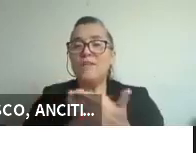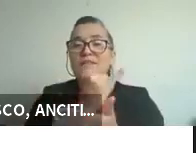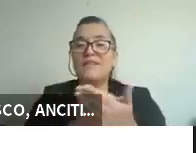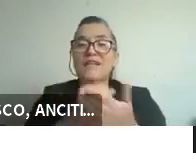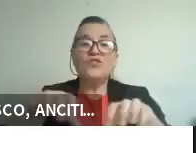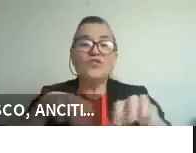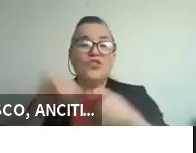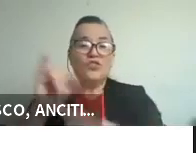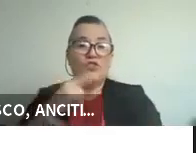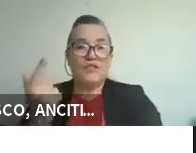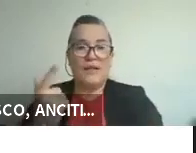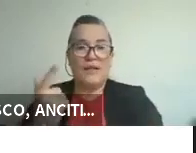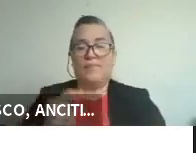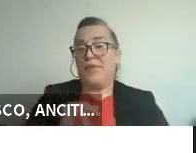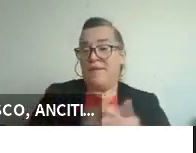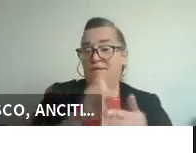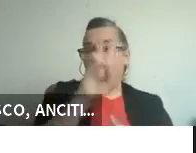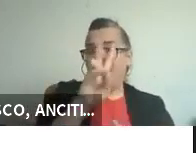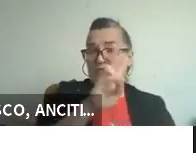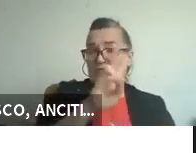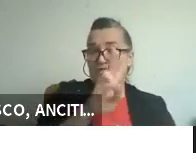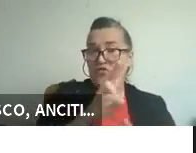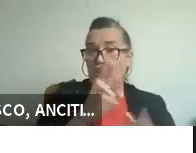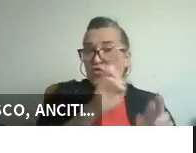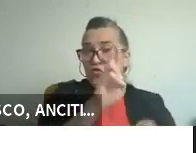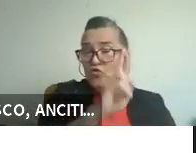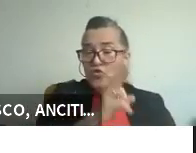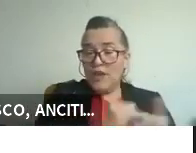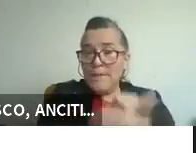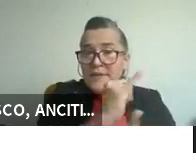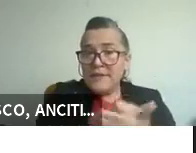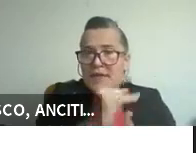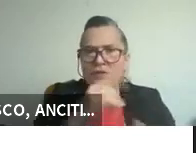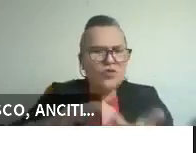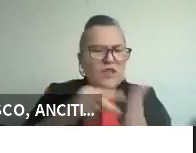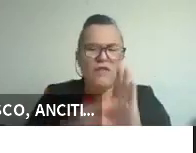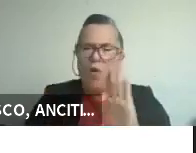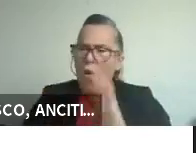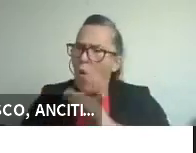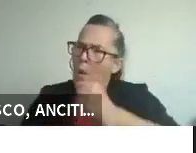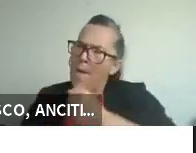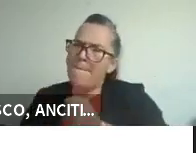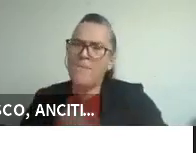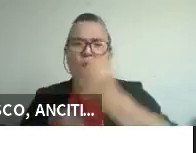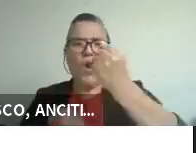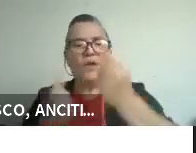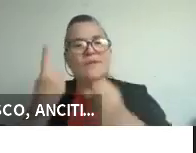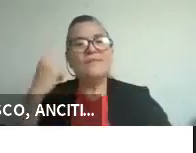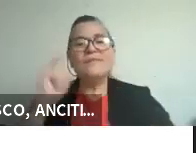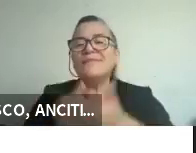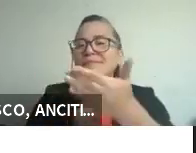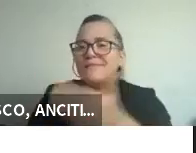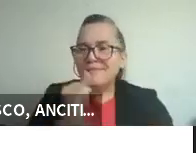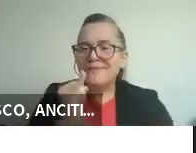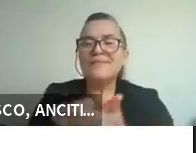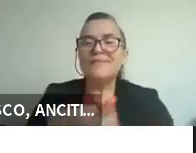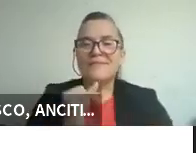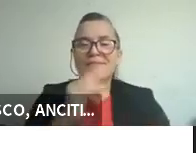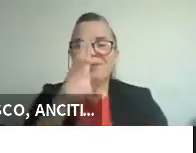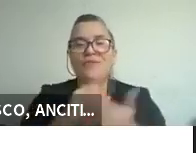de la vicerrectoría de investigación representó un impulso enorme para la investigación en la universidad de costa rica